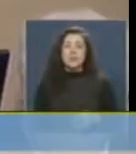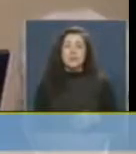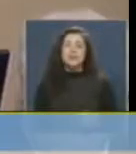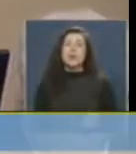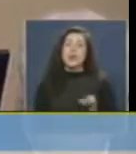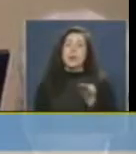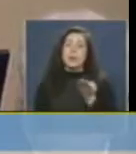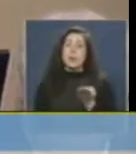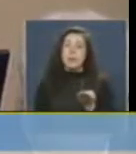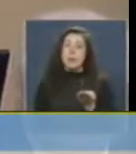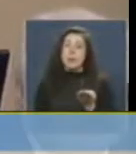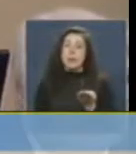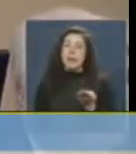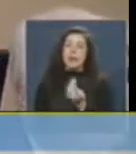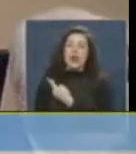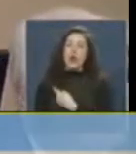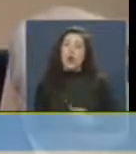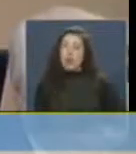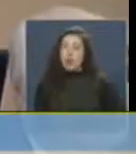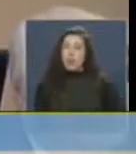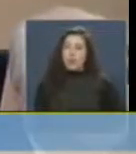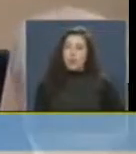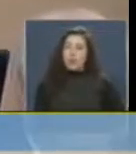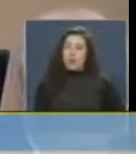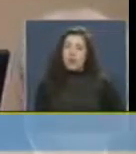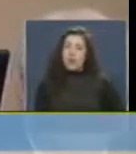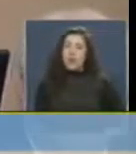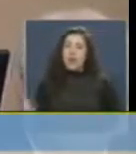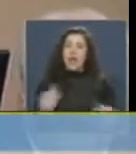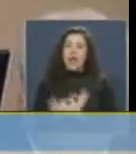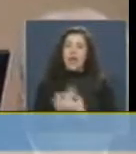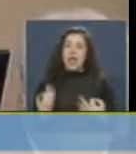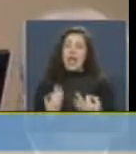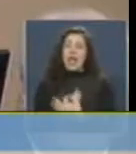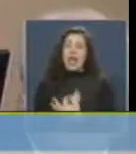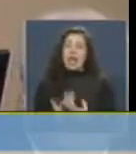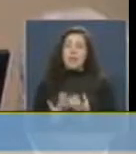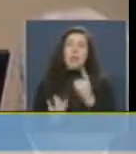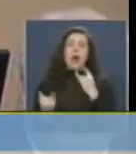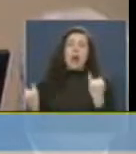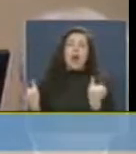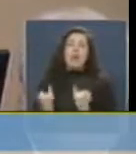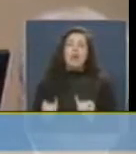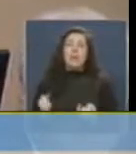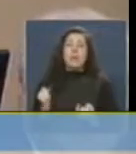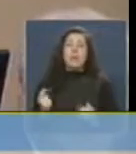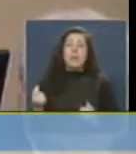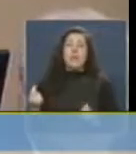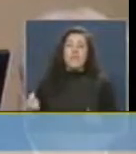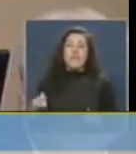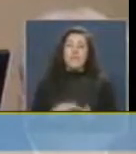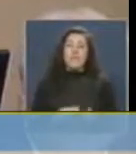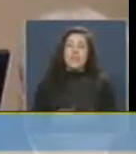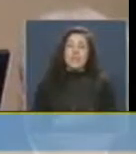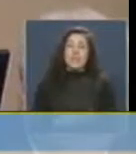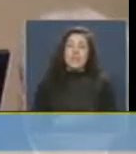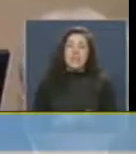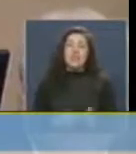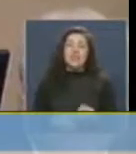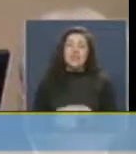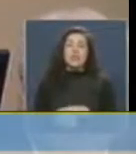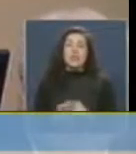presidente, solicitar al gobierno que nos explique una fórmula para poder financiar el